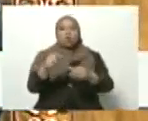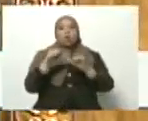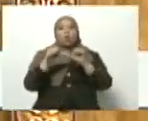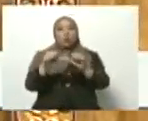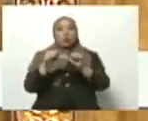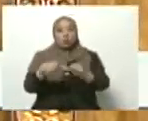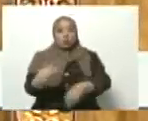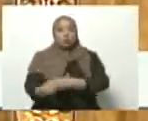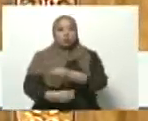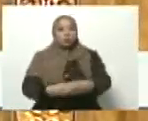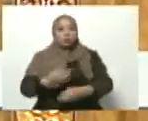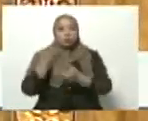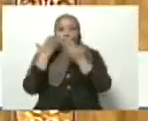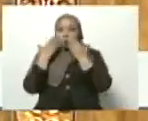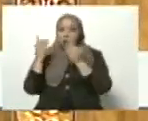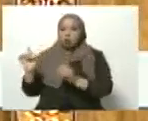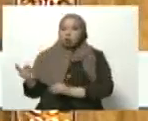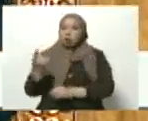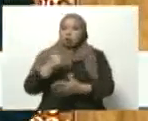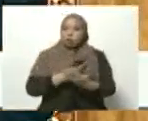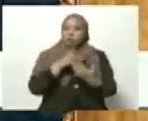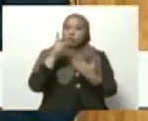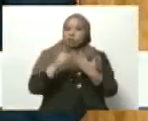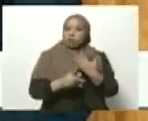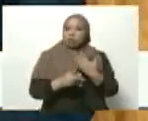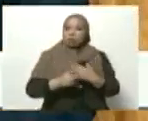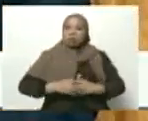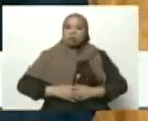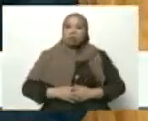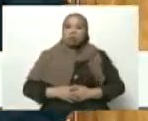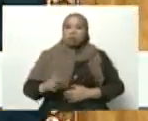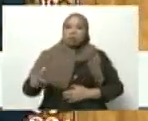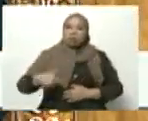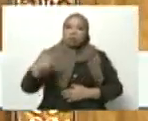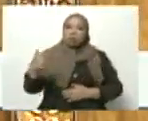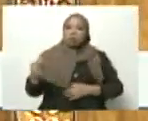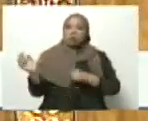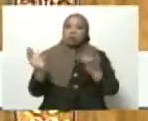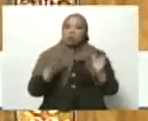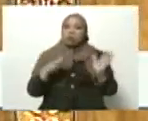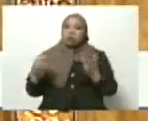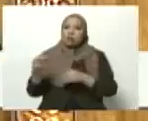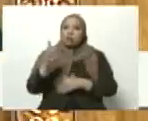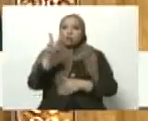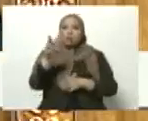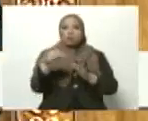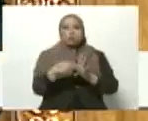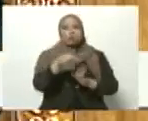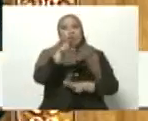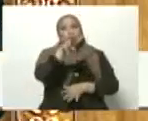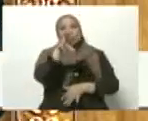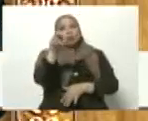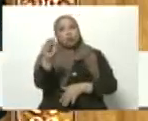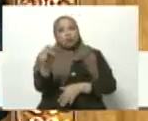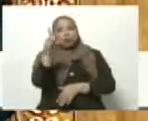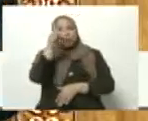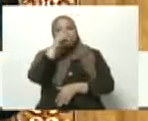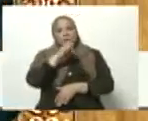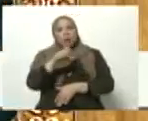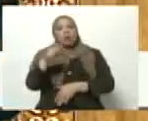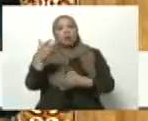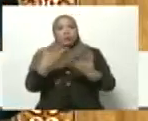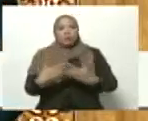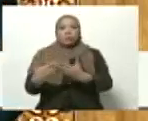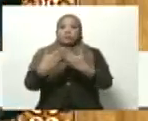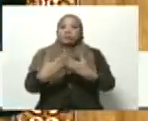lo que sigue. El primer plan, después de febrero, en marzo de 2020, una locura. El Consejo Nacional de Seguridad Nacional